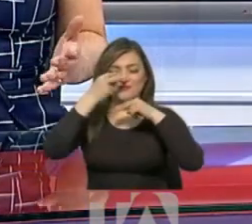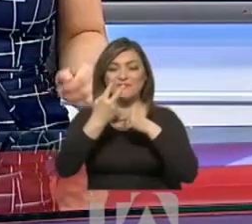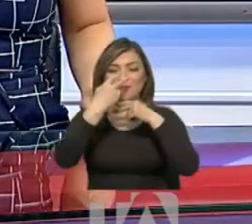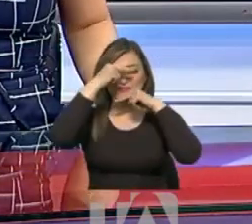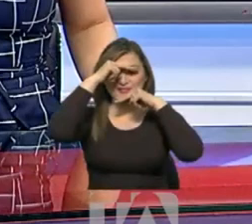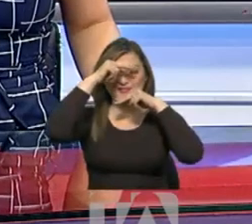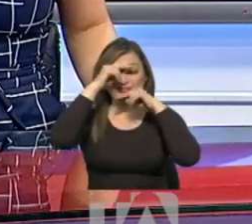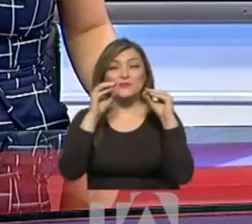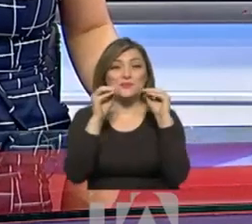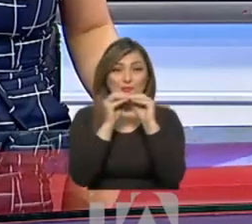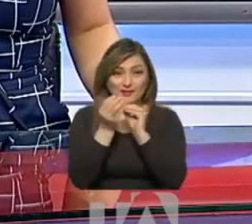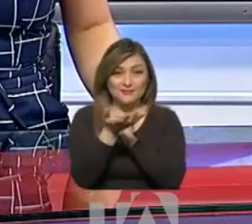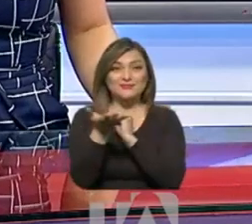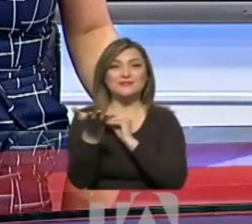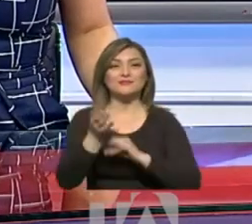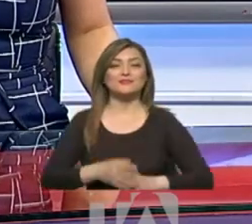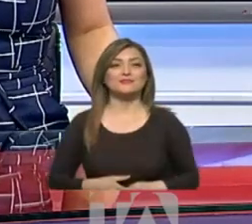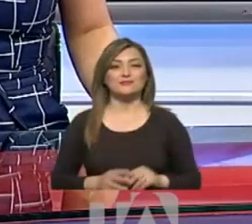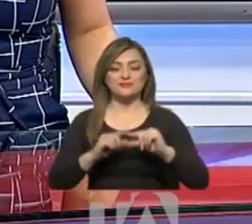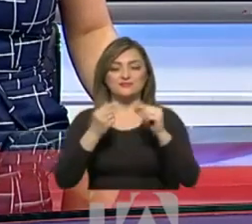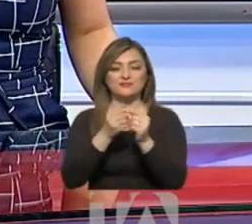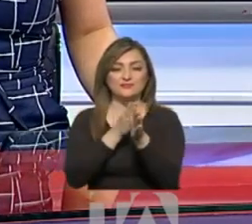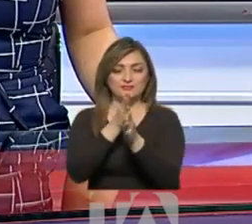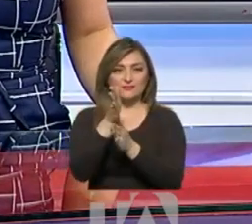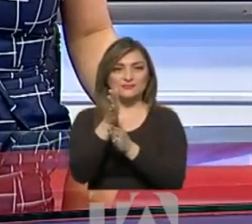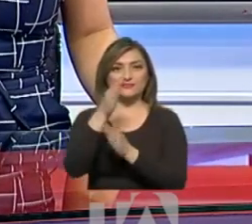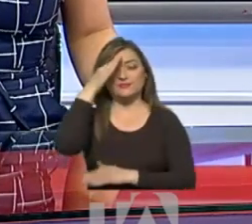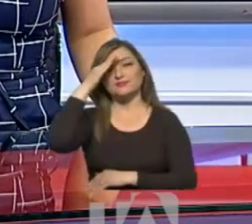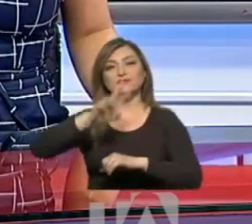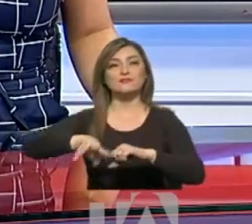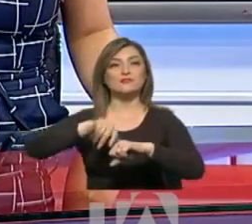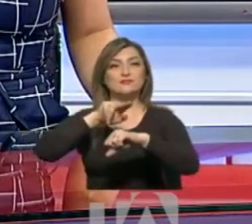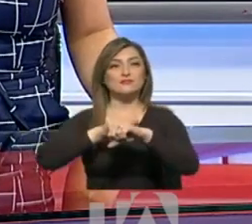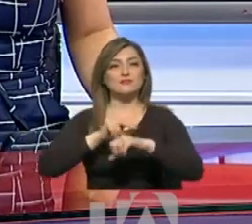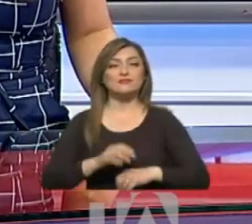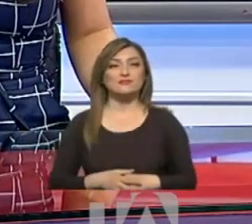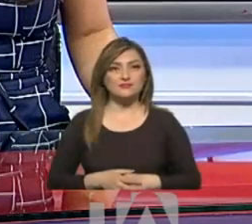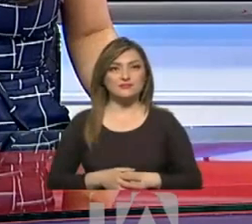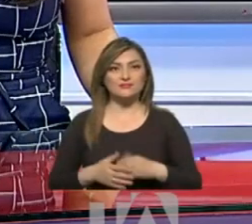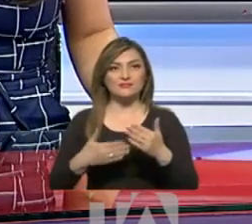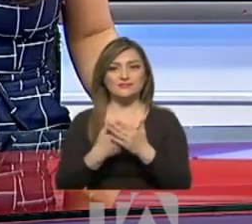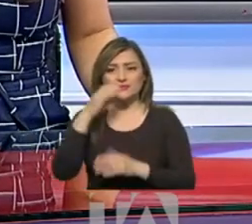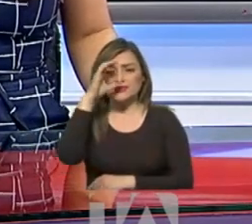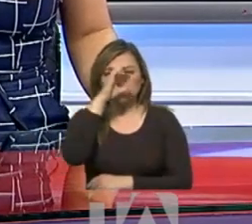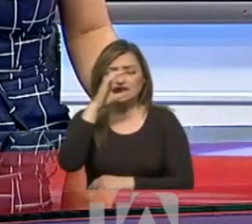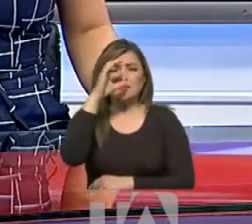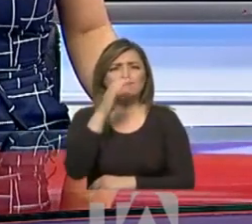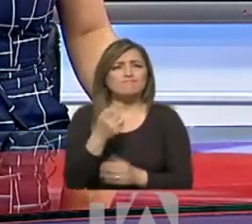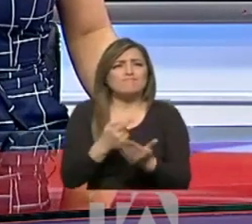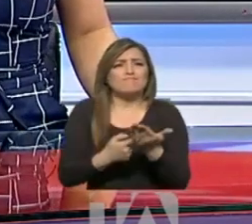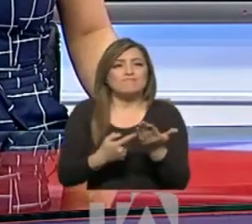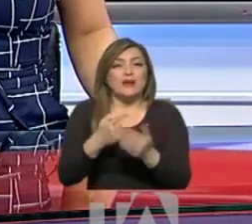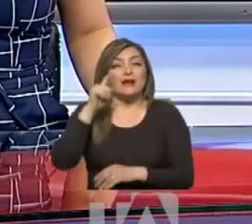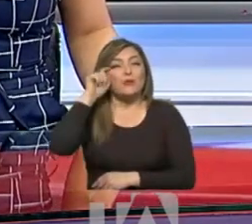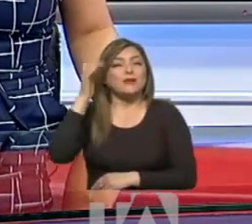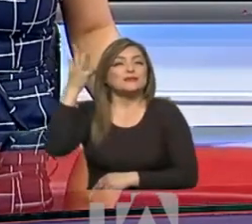nosotros, tenemos más noticias para ustedes. Grupos especializados de la Policía Nacional emprendieron una nueva búsqueda en la quebrada de